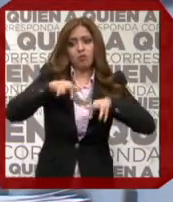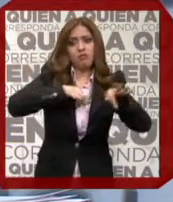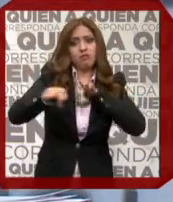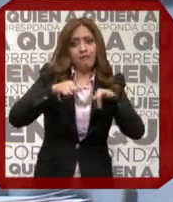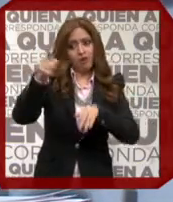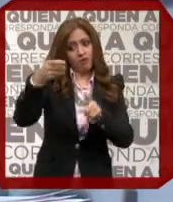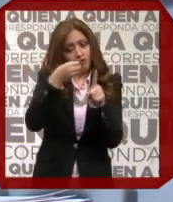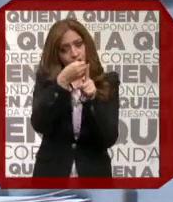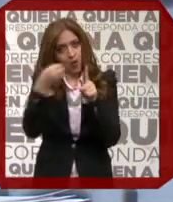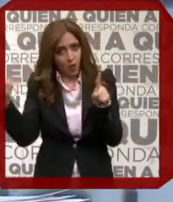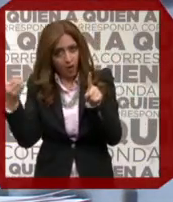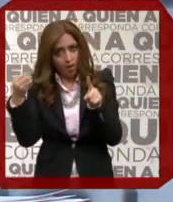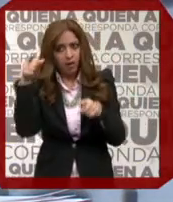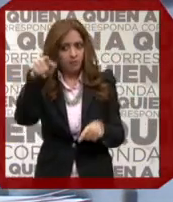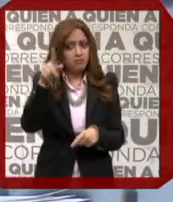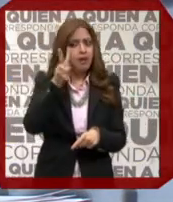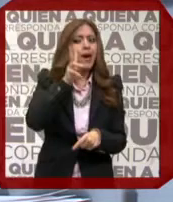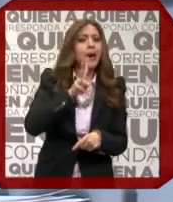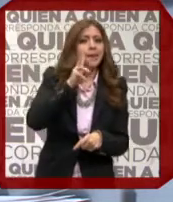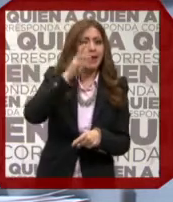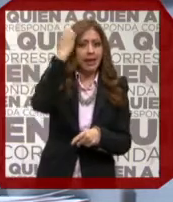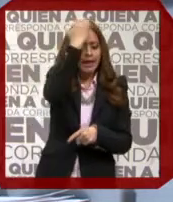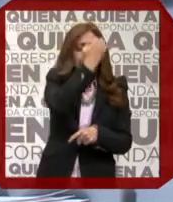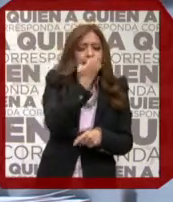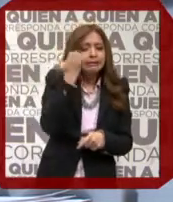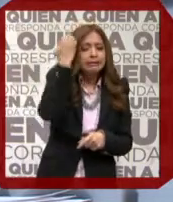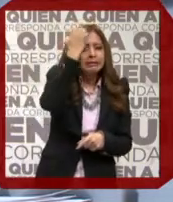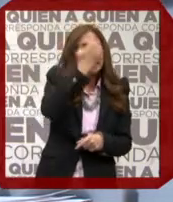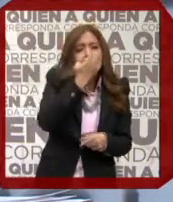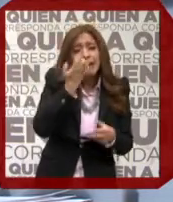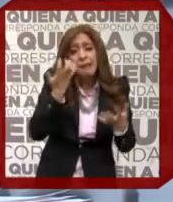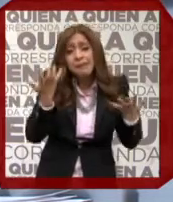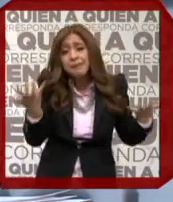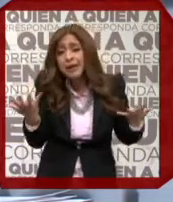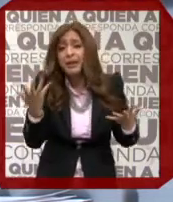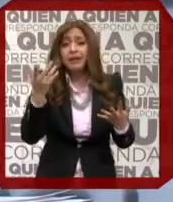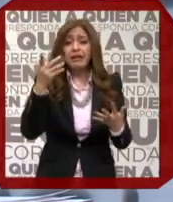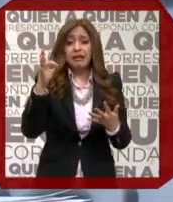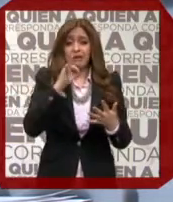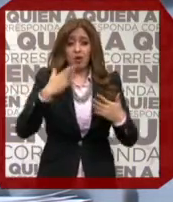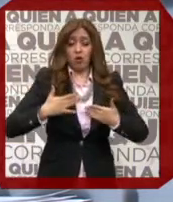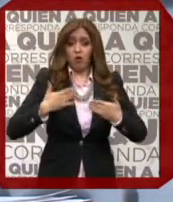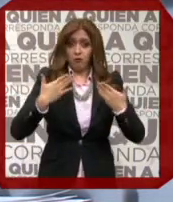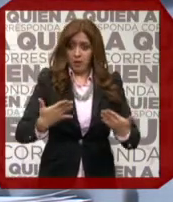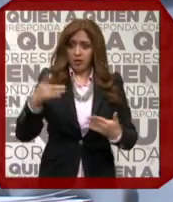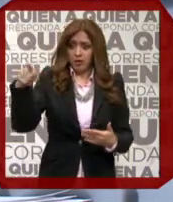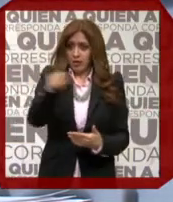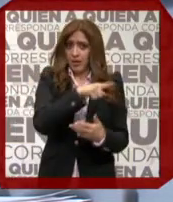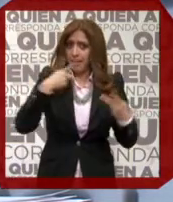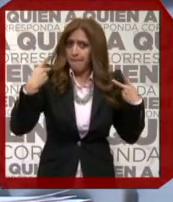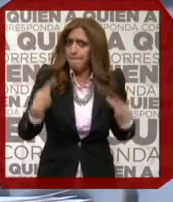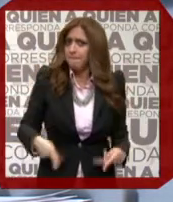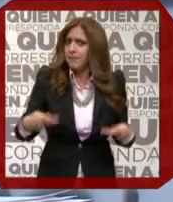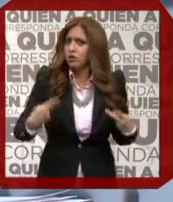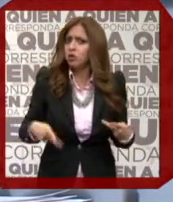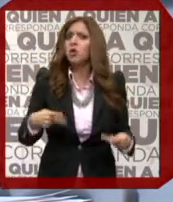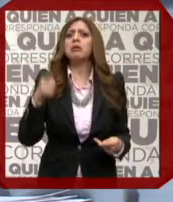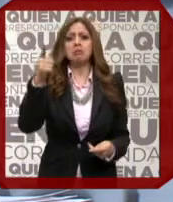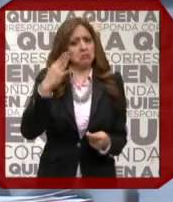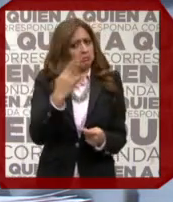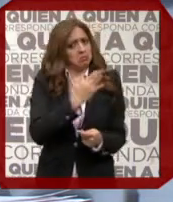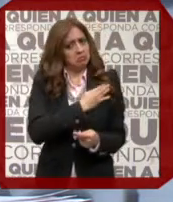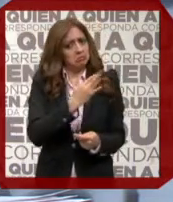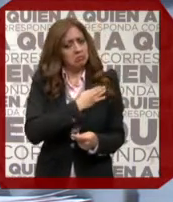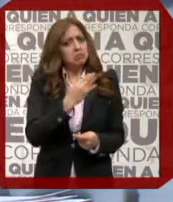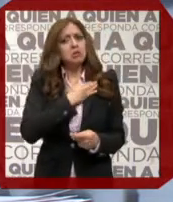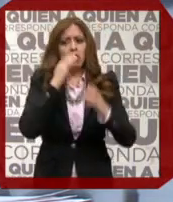que tienen que hacerles un examen de de confianza y ver que son buenas personas